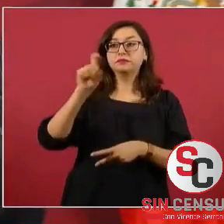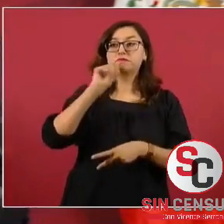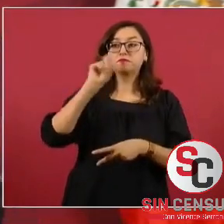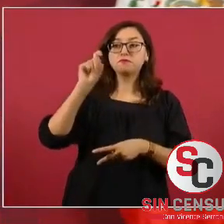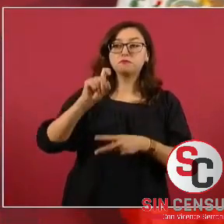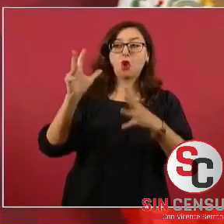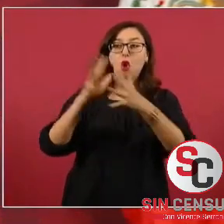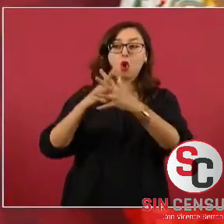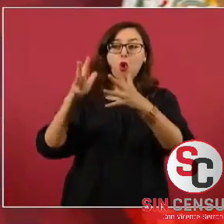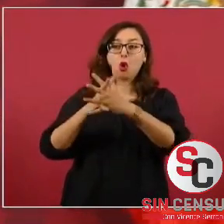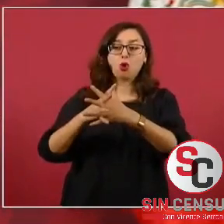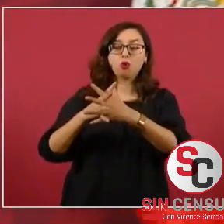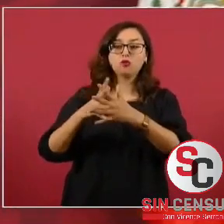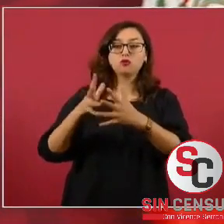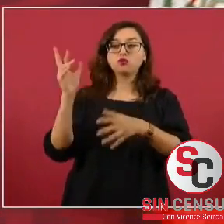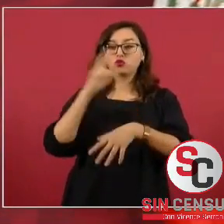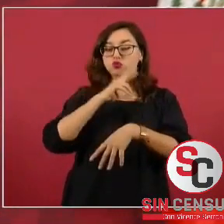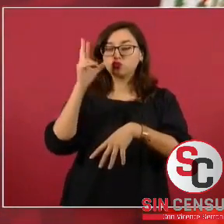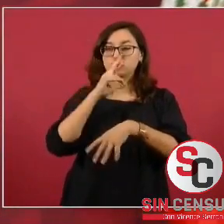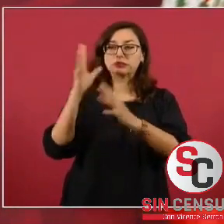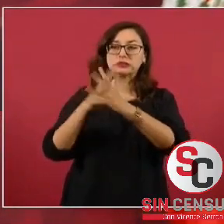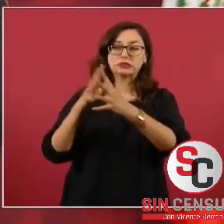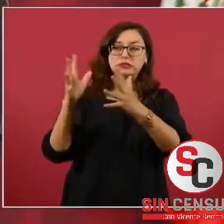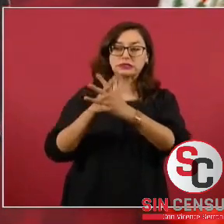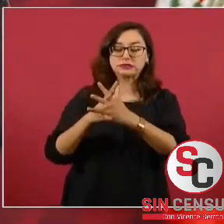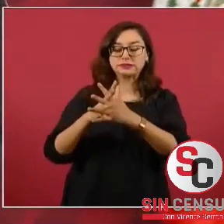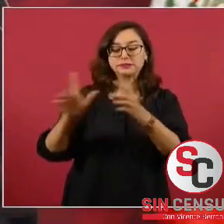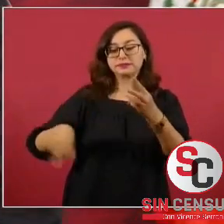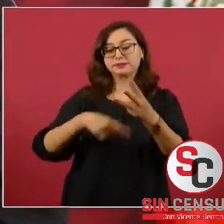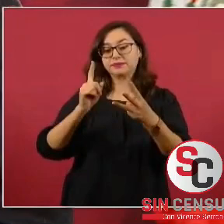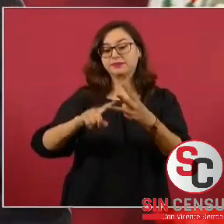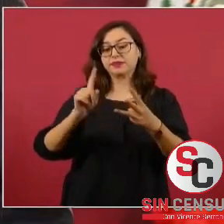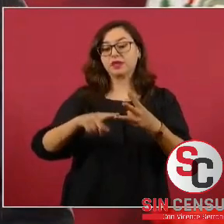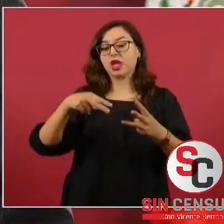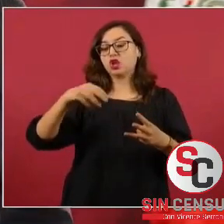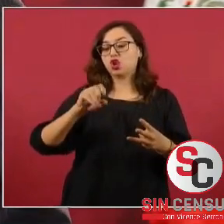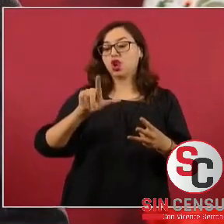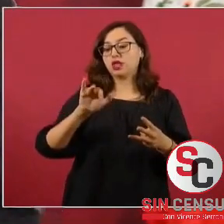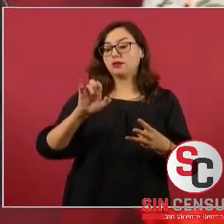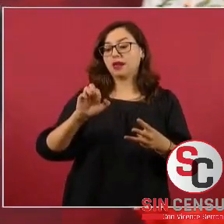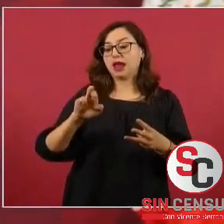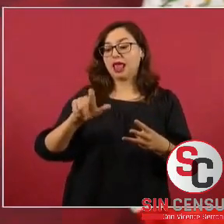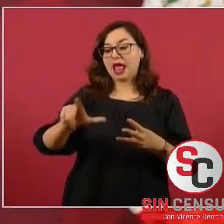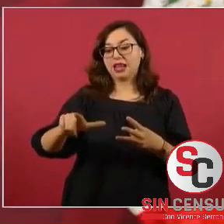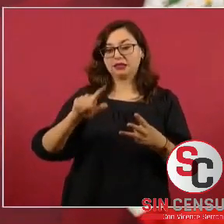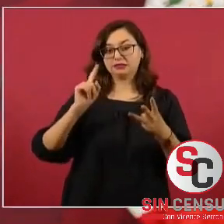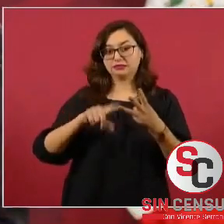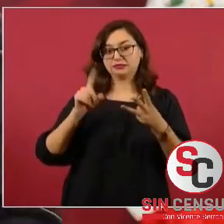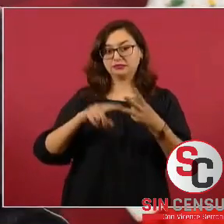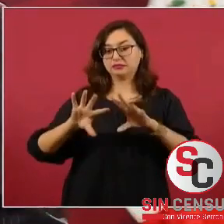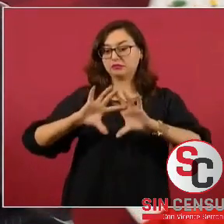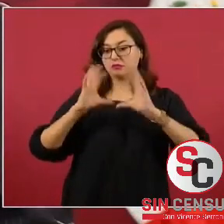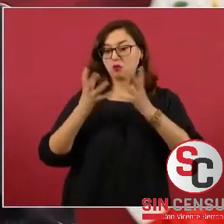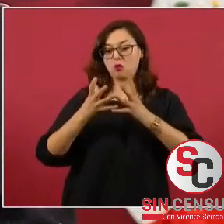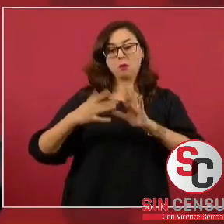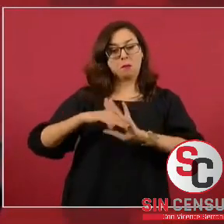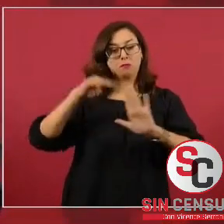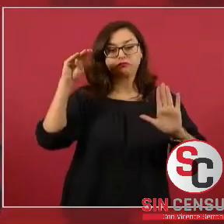Ya no se podía mantener esa misma política.